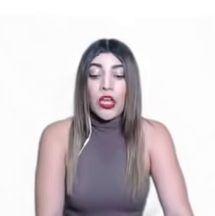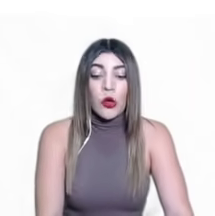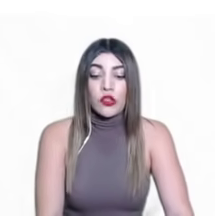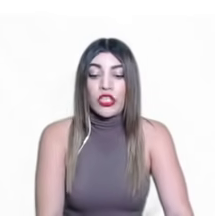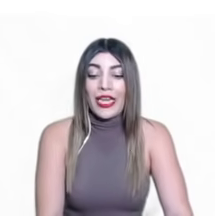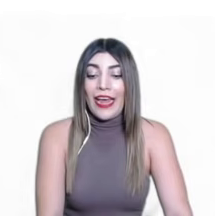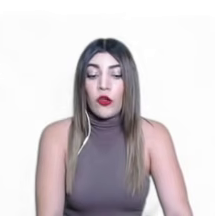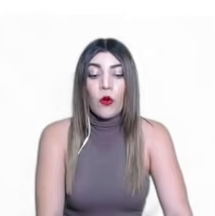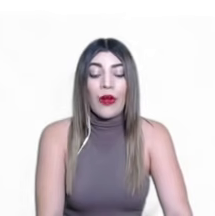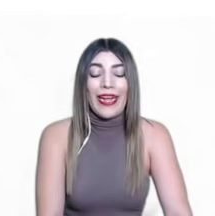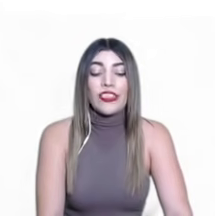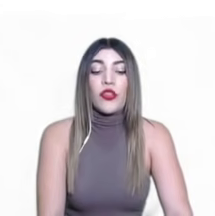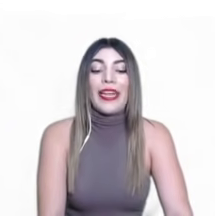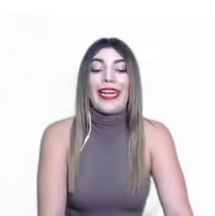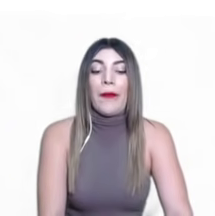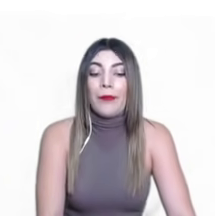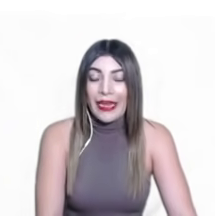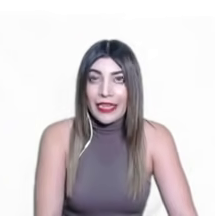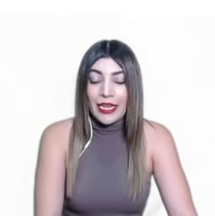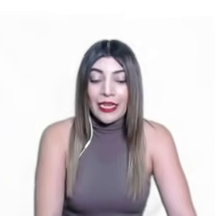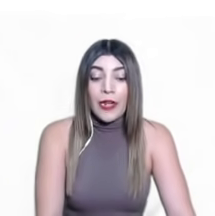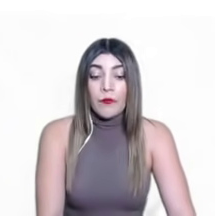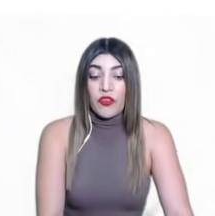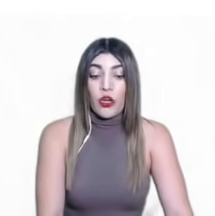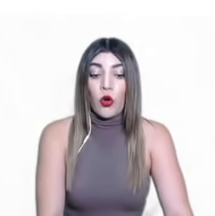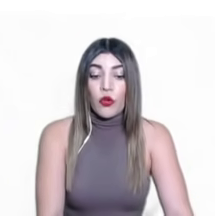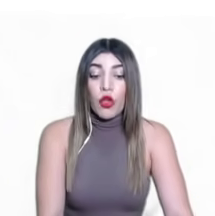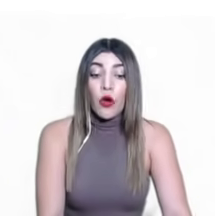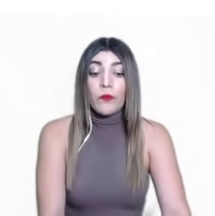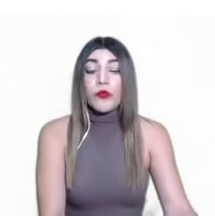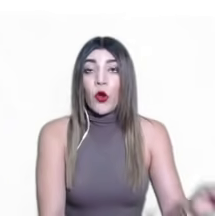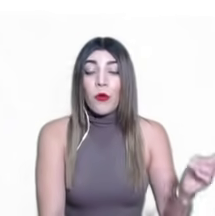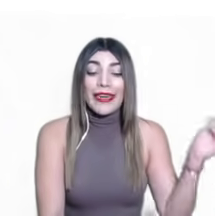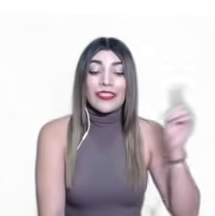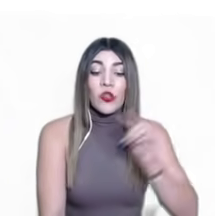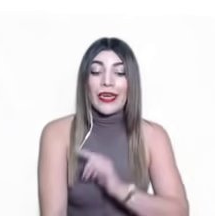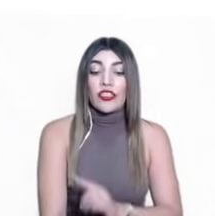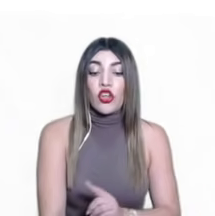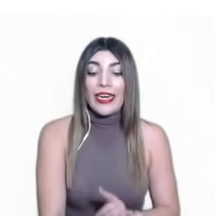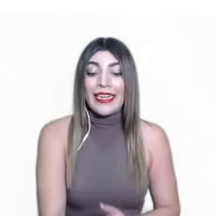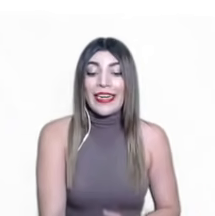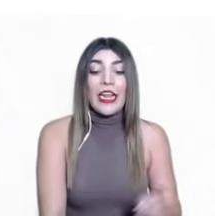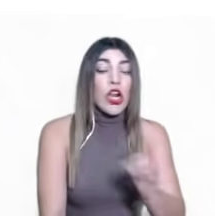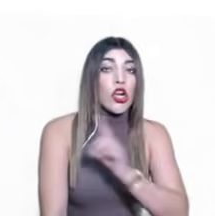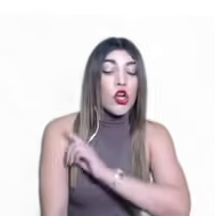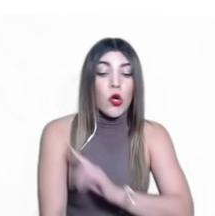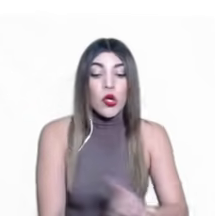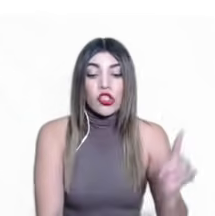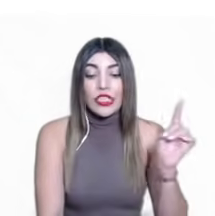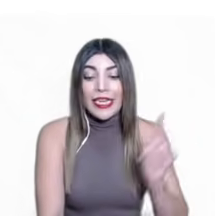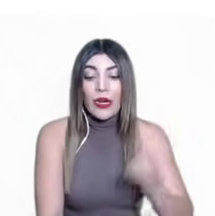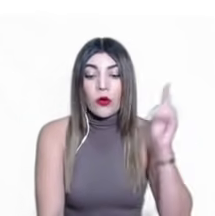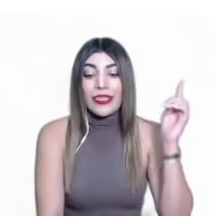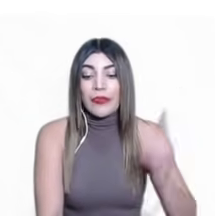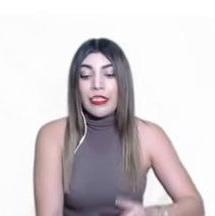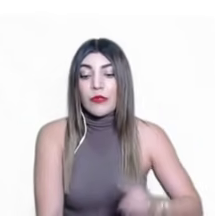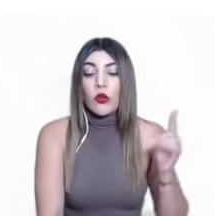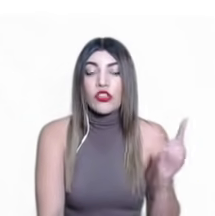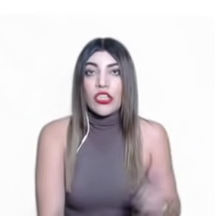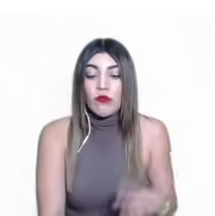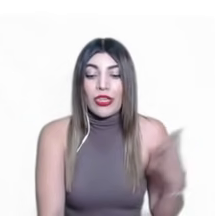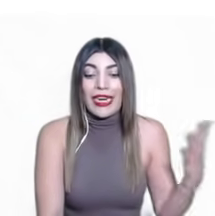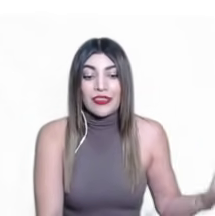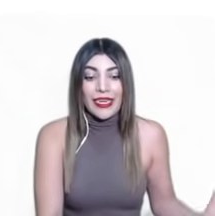caso, considerado como gasto de campaña. Recordó cómo en esta ocasión el INE no sigue con este